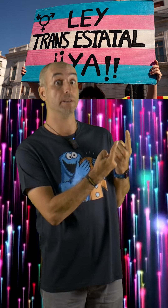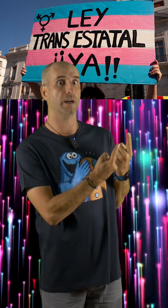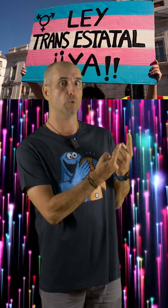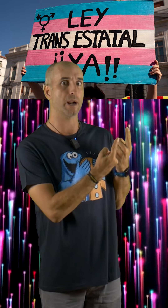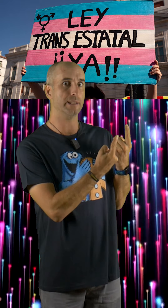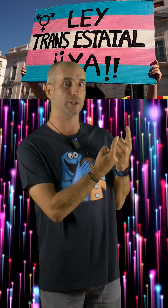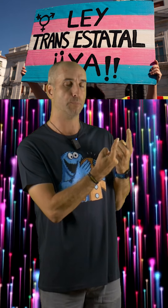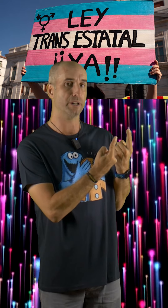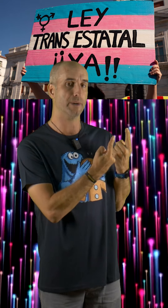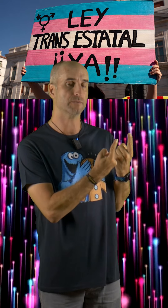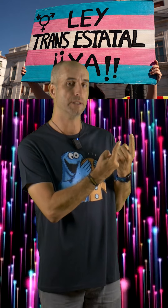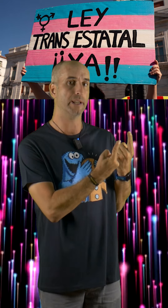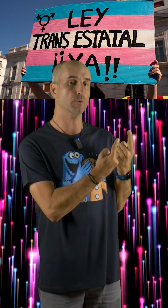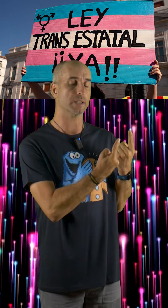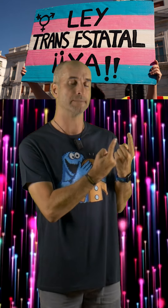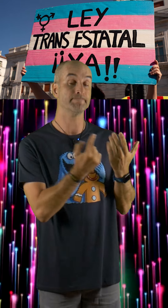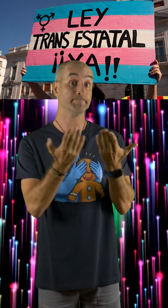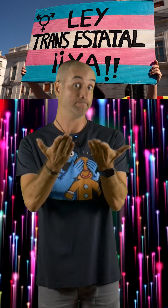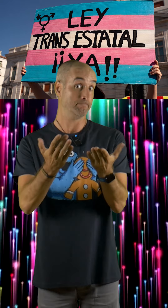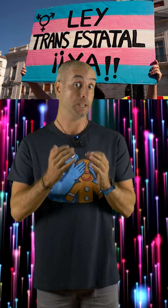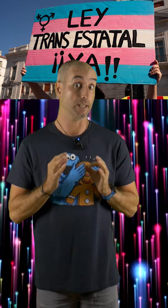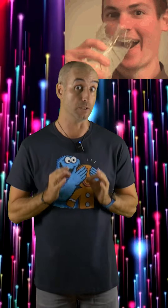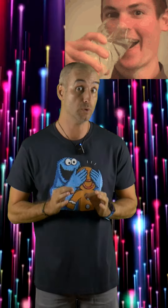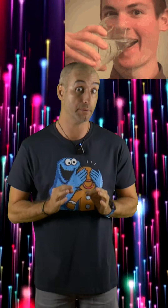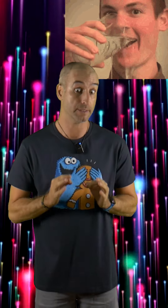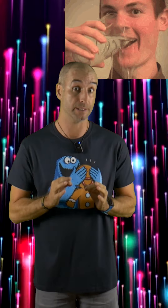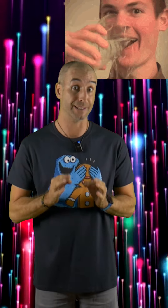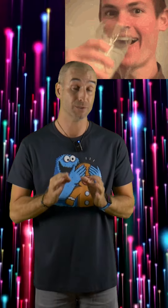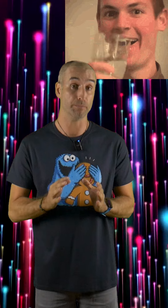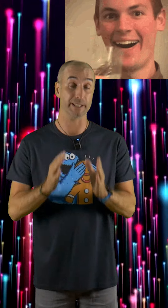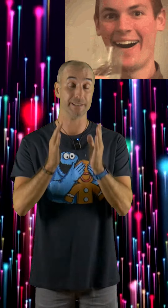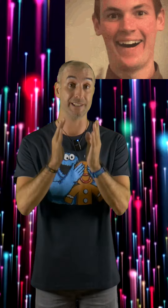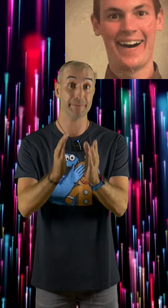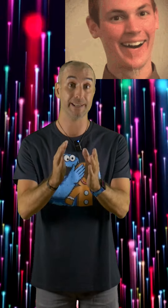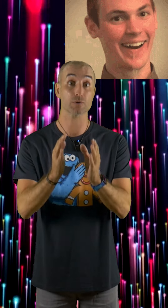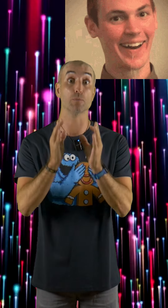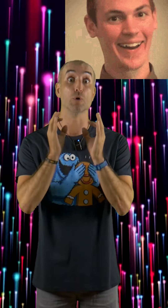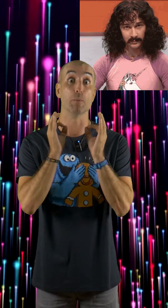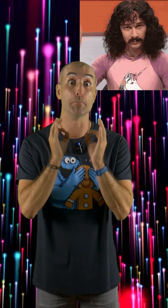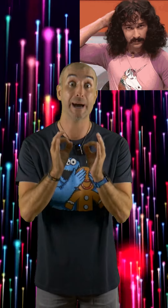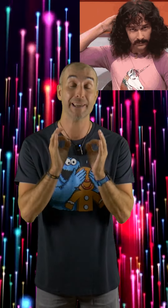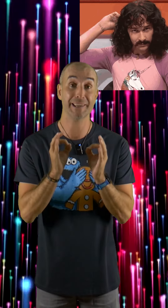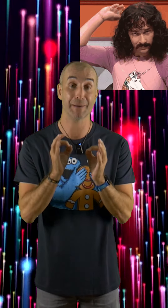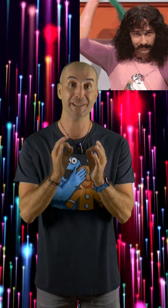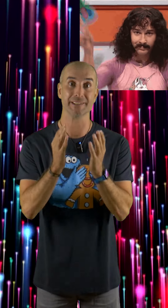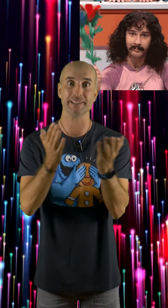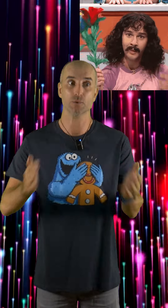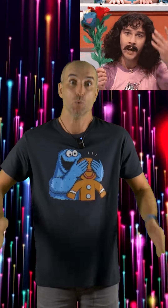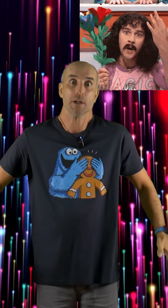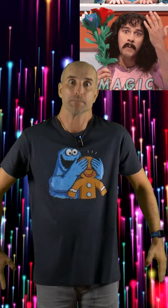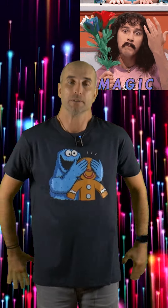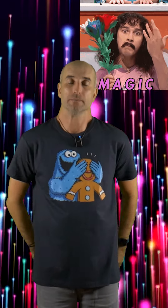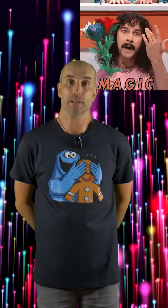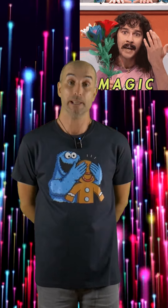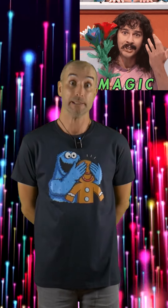Hoy en día alguna ley te lo pone más fácil que nunca. Y una vez seas hombre, ya verás como mágicamente